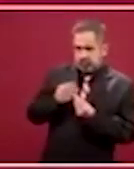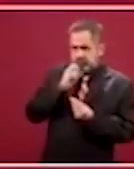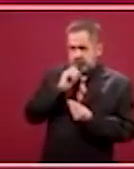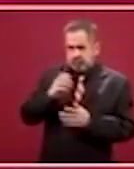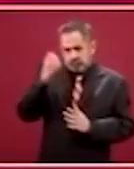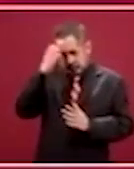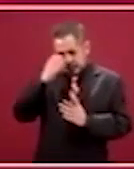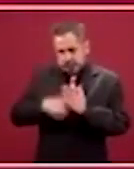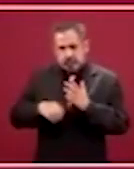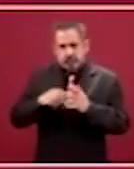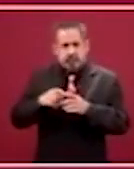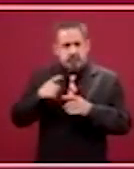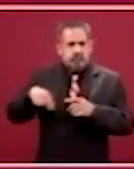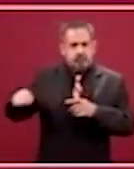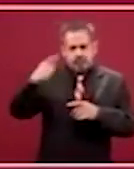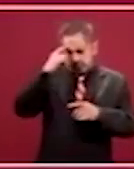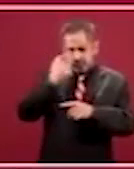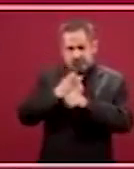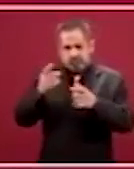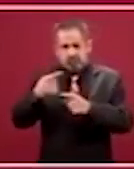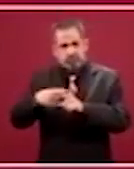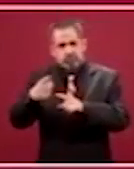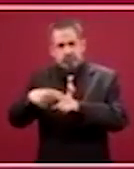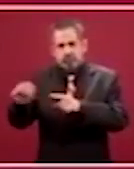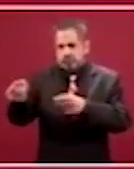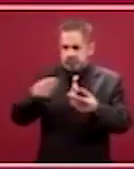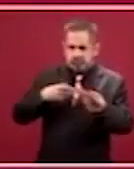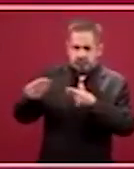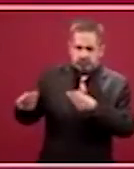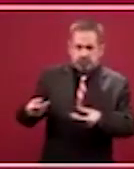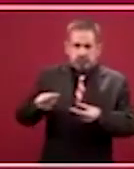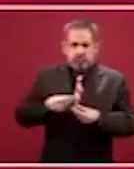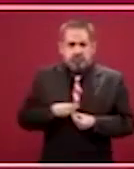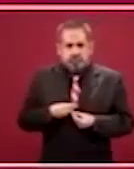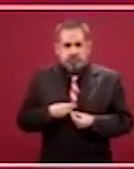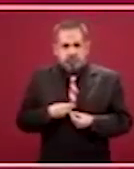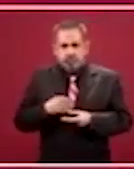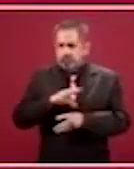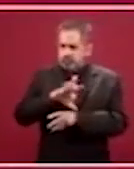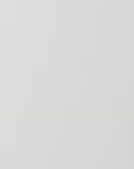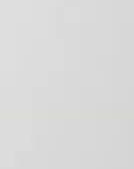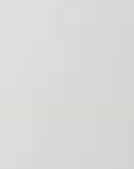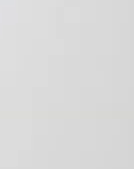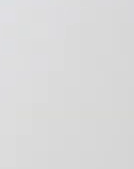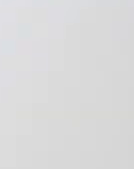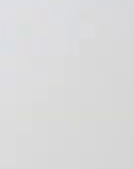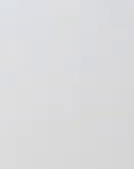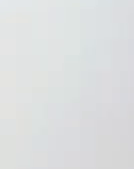religión evangélica y libres pensadores que me entregan de todo y todo lo guardo.